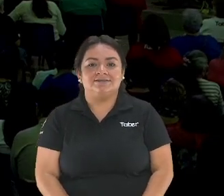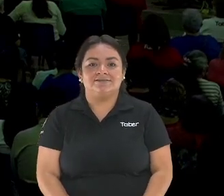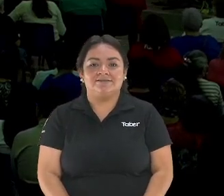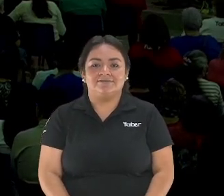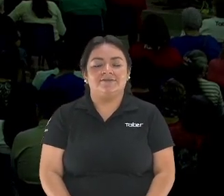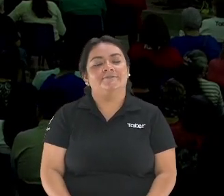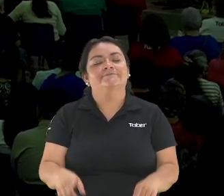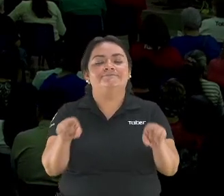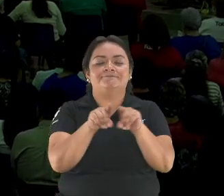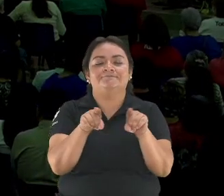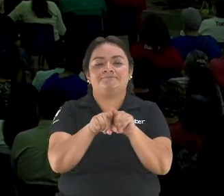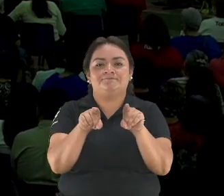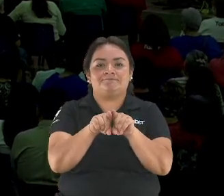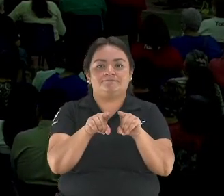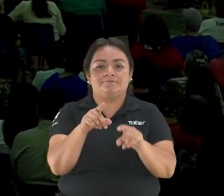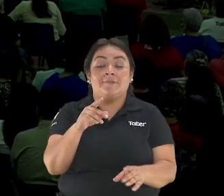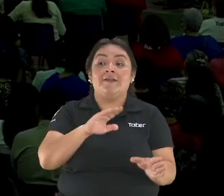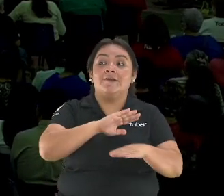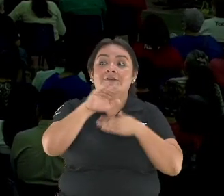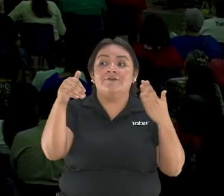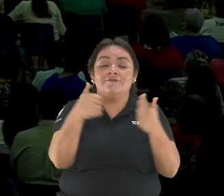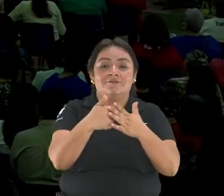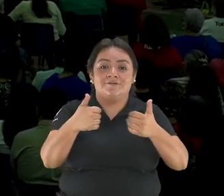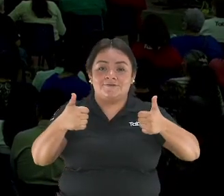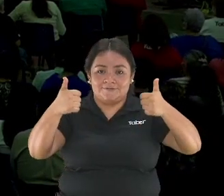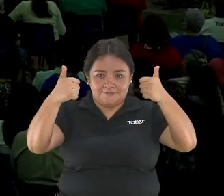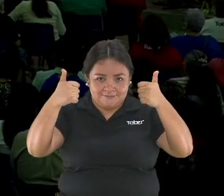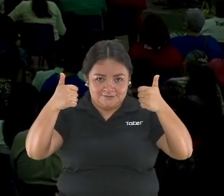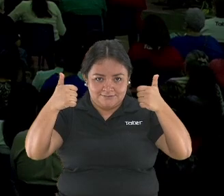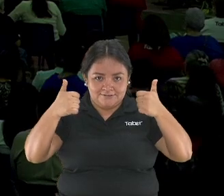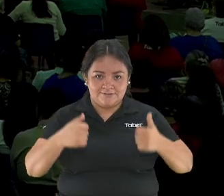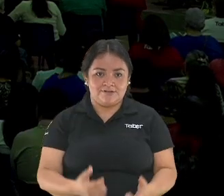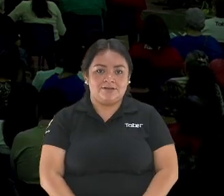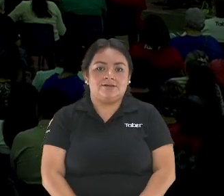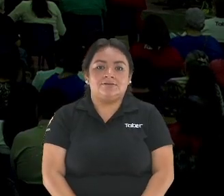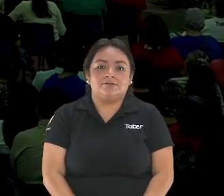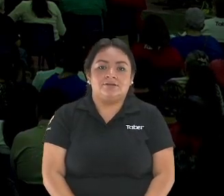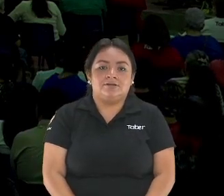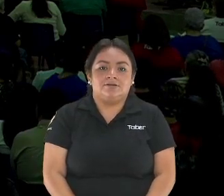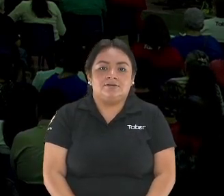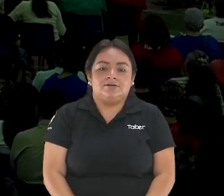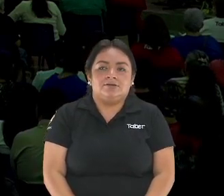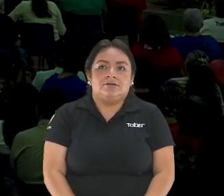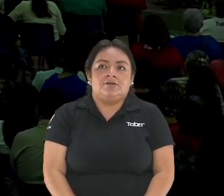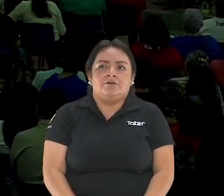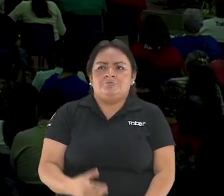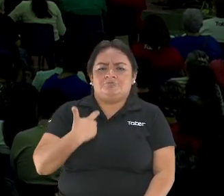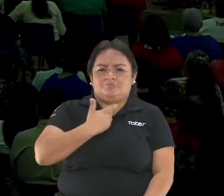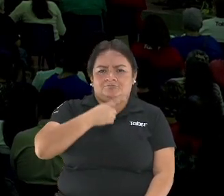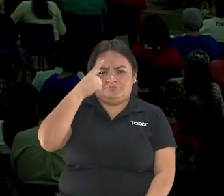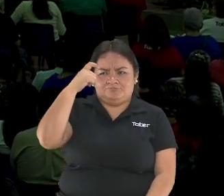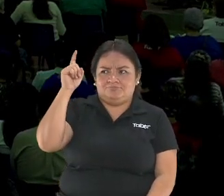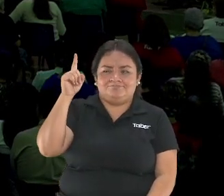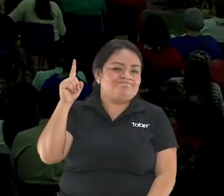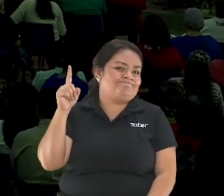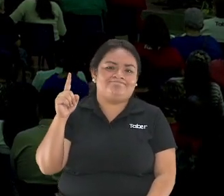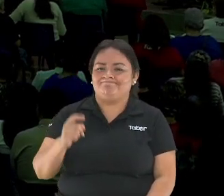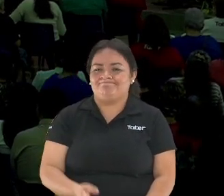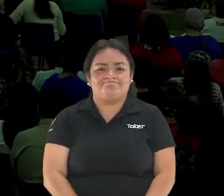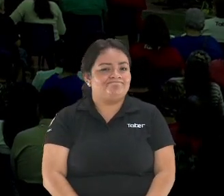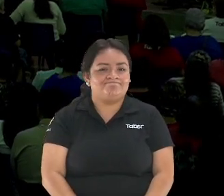hermano cuando todo va bien no nos acordamos de dios